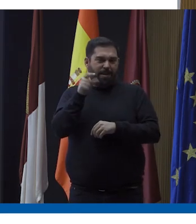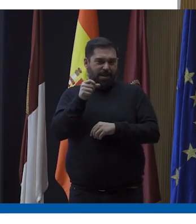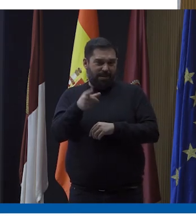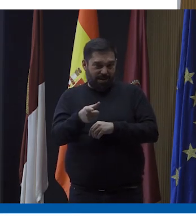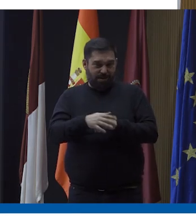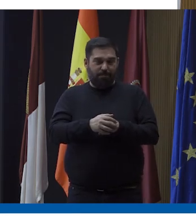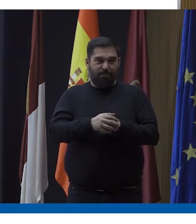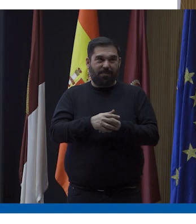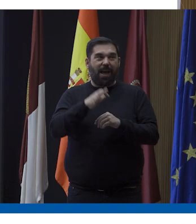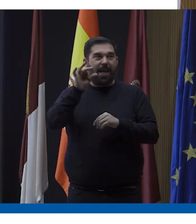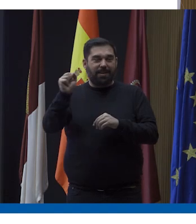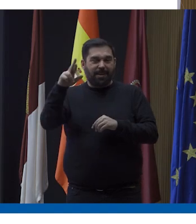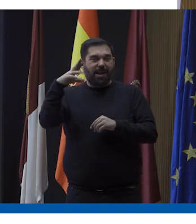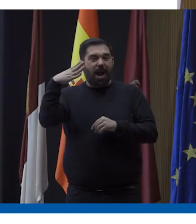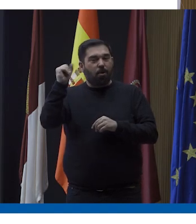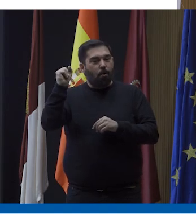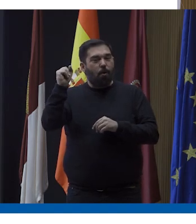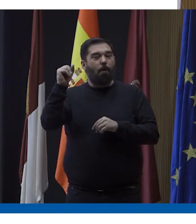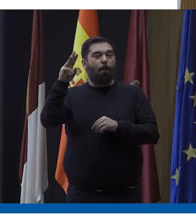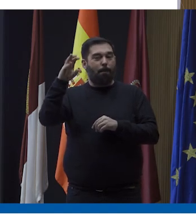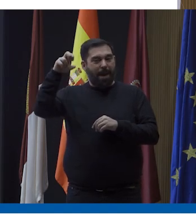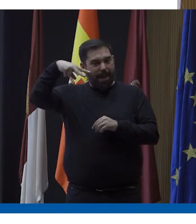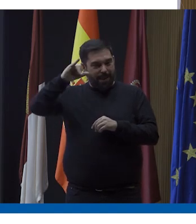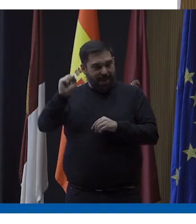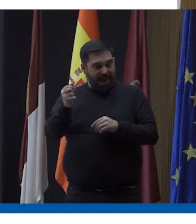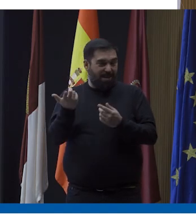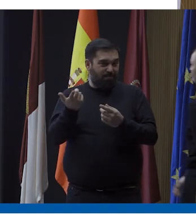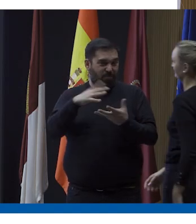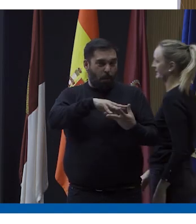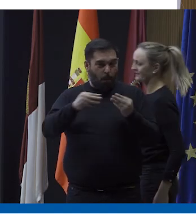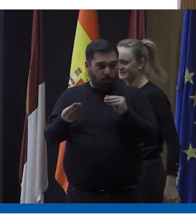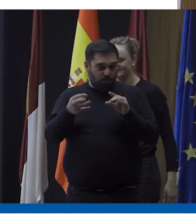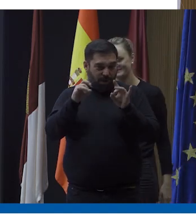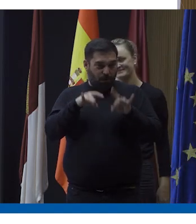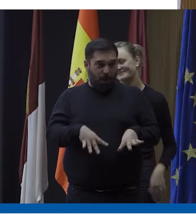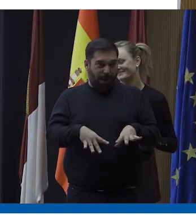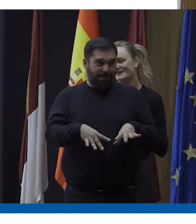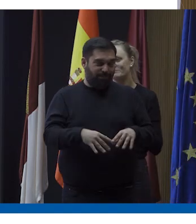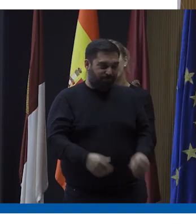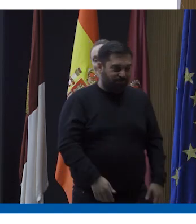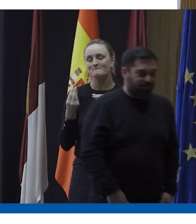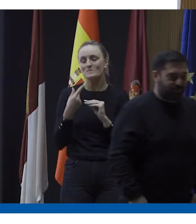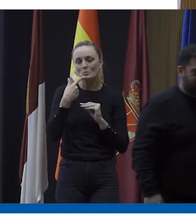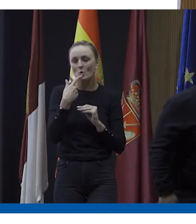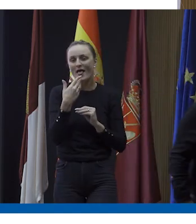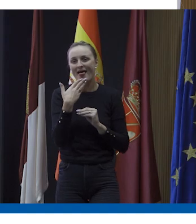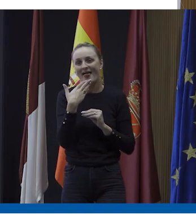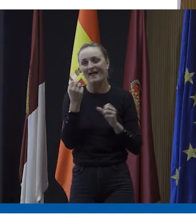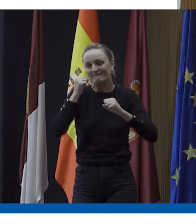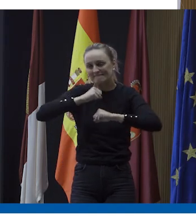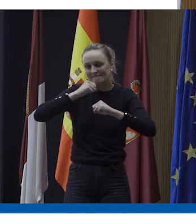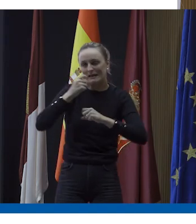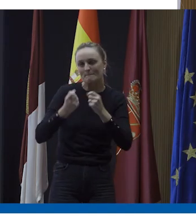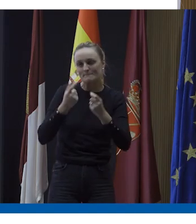la sarcopenia. ¿Qué es esto de la sarcopenia? Pues lo mismo sucede con el músculo, porque el músculo con la edad se va